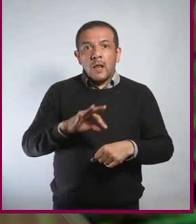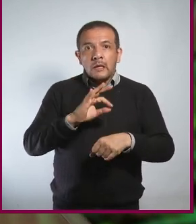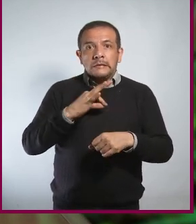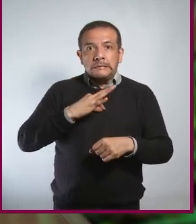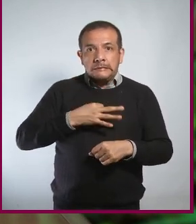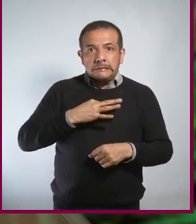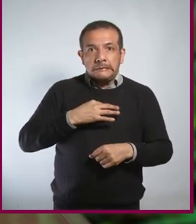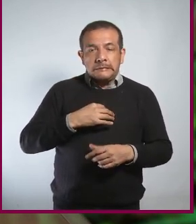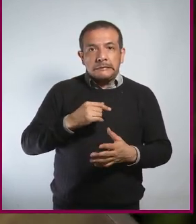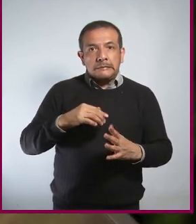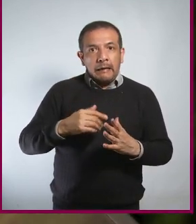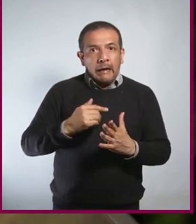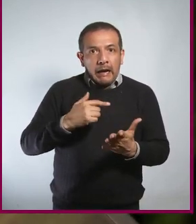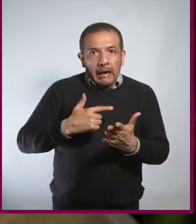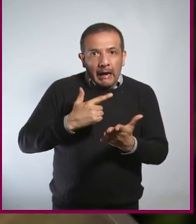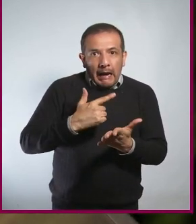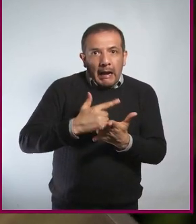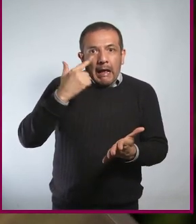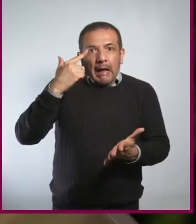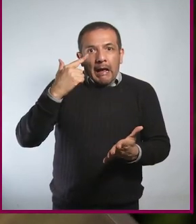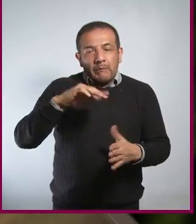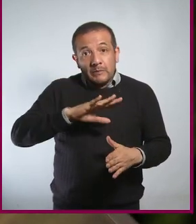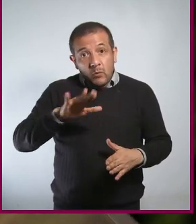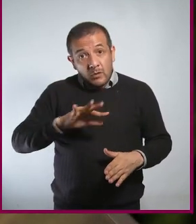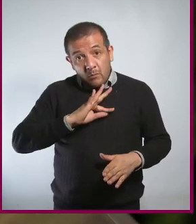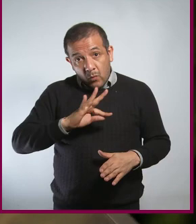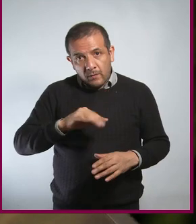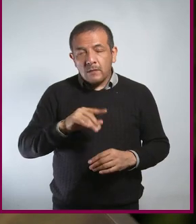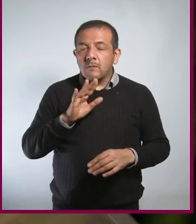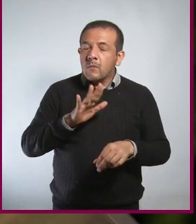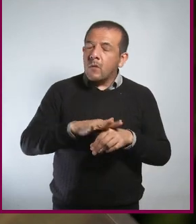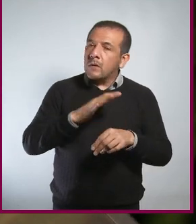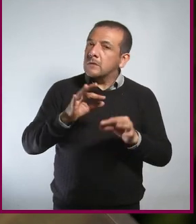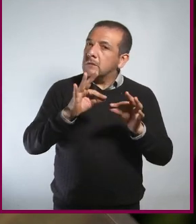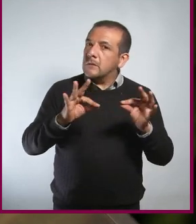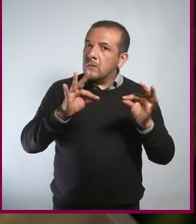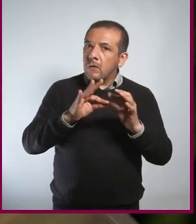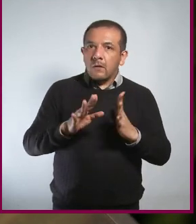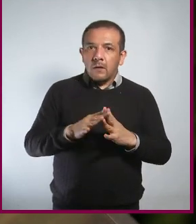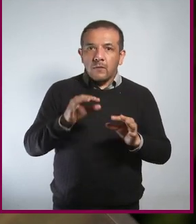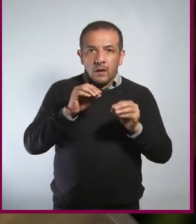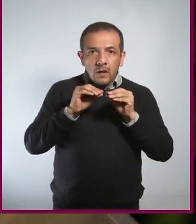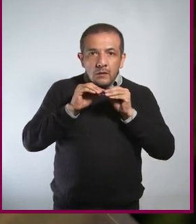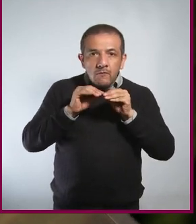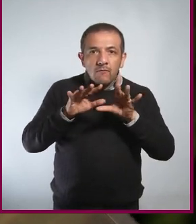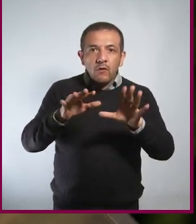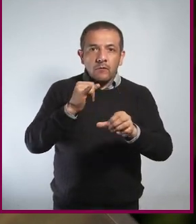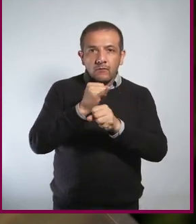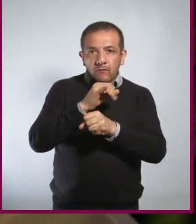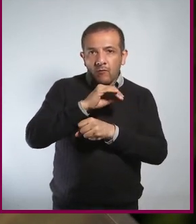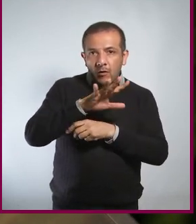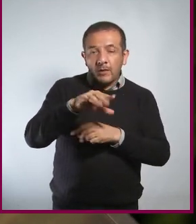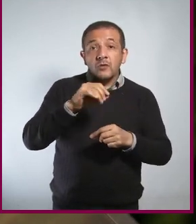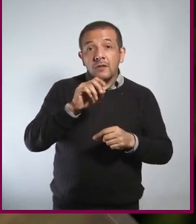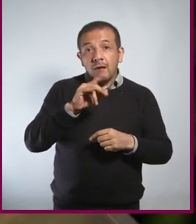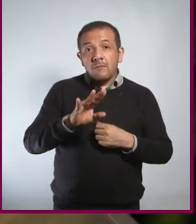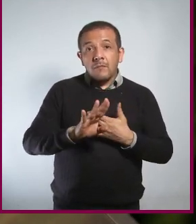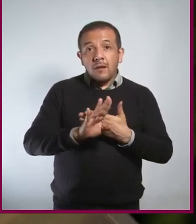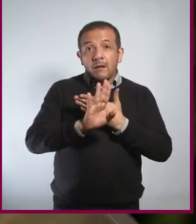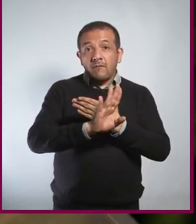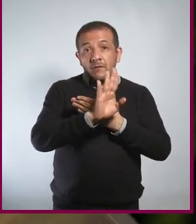graves y mortales. Por eso, la información y la prevención son muy importantes.